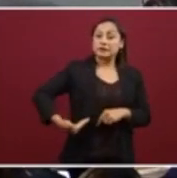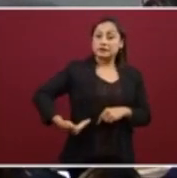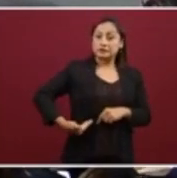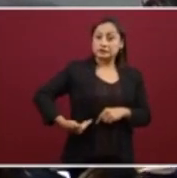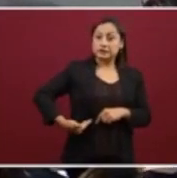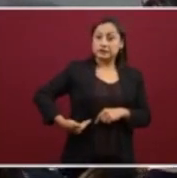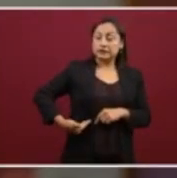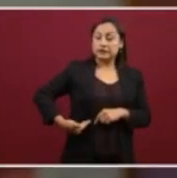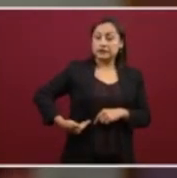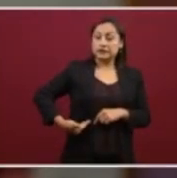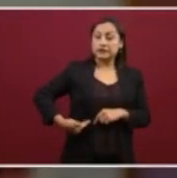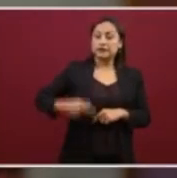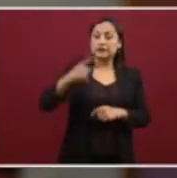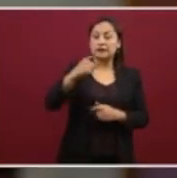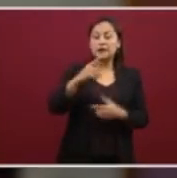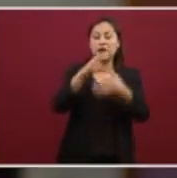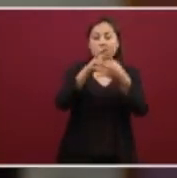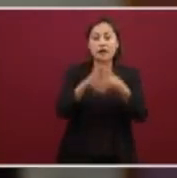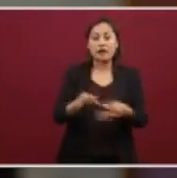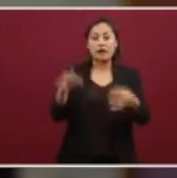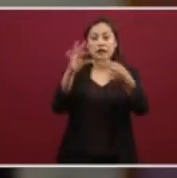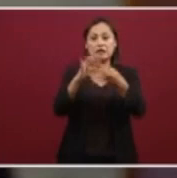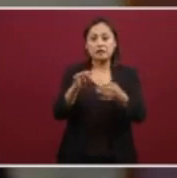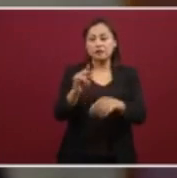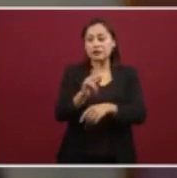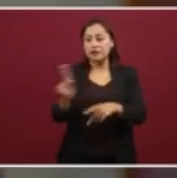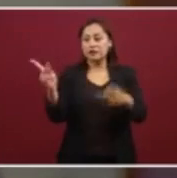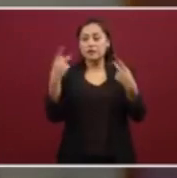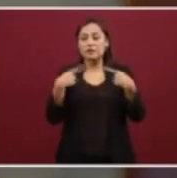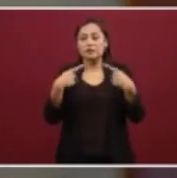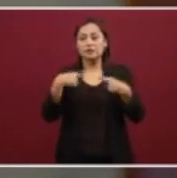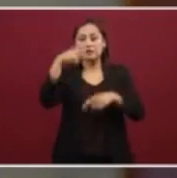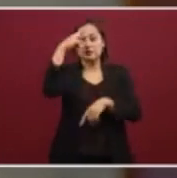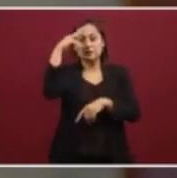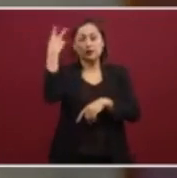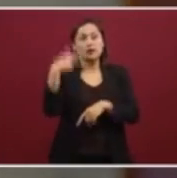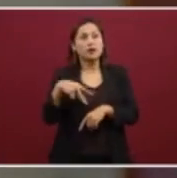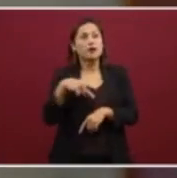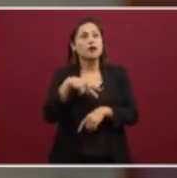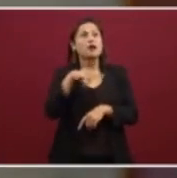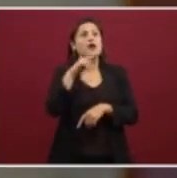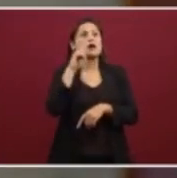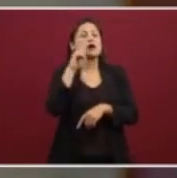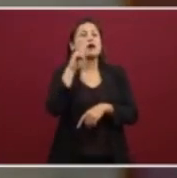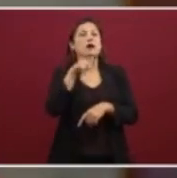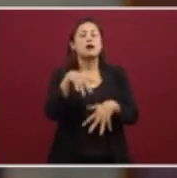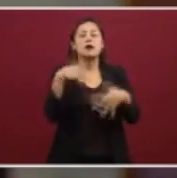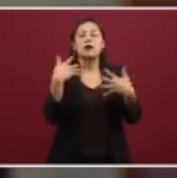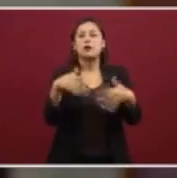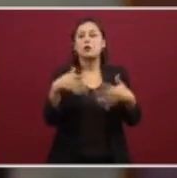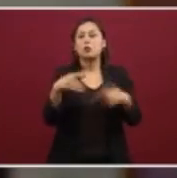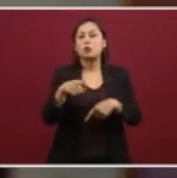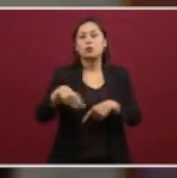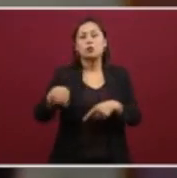una idea fantástica a todos los mexicanos, no si todos la adquirimos. Muchos confiamos en